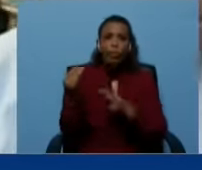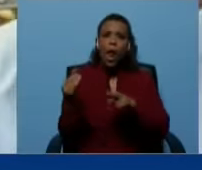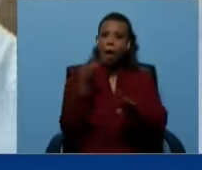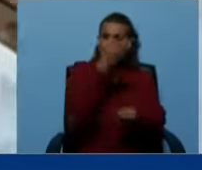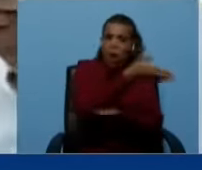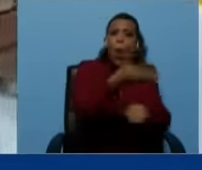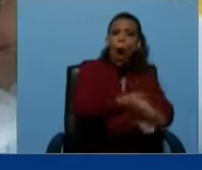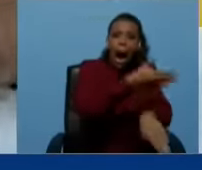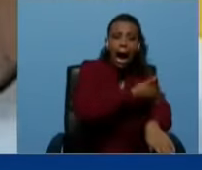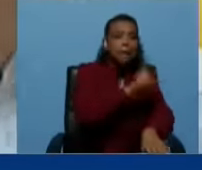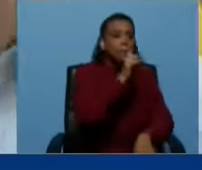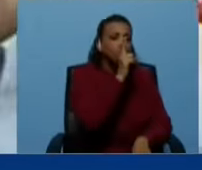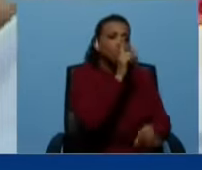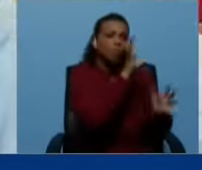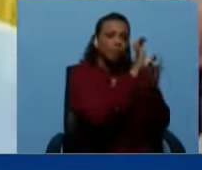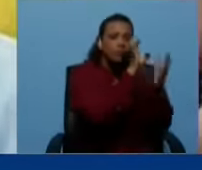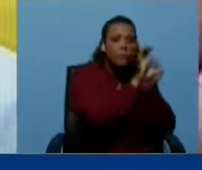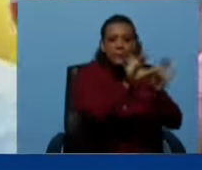políticas, logísticas